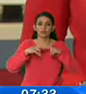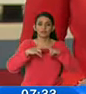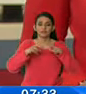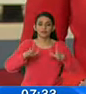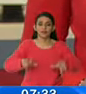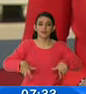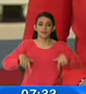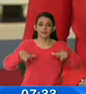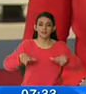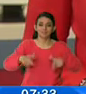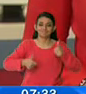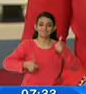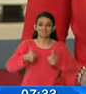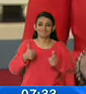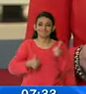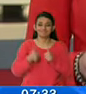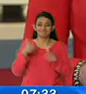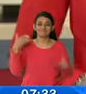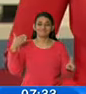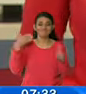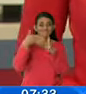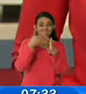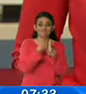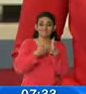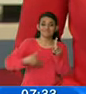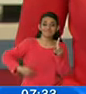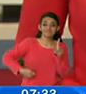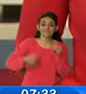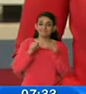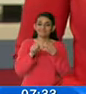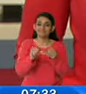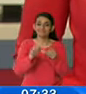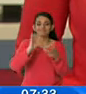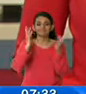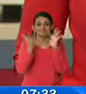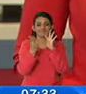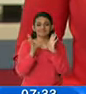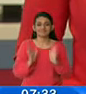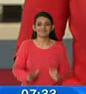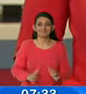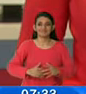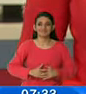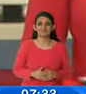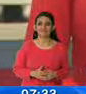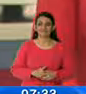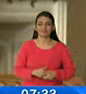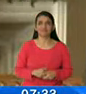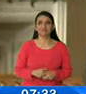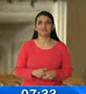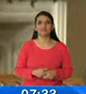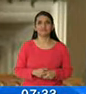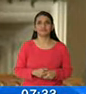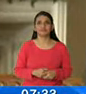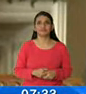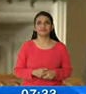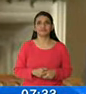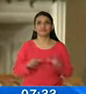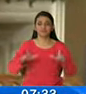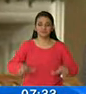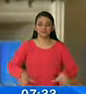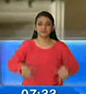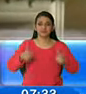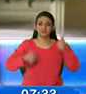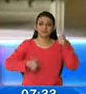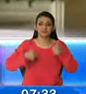a Lenín Moreno, el candidato que busca llegar a Carondelet para continuar con la llamada Revolución Ciudadana. Lenín Moreno,